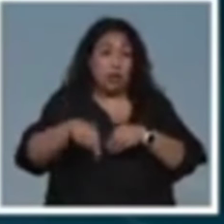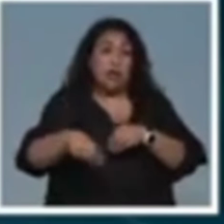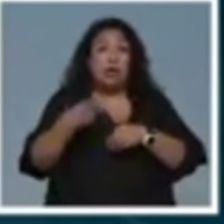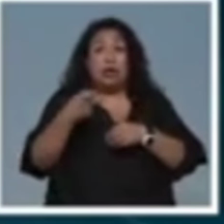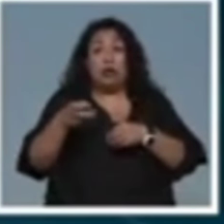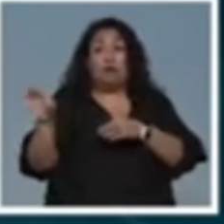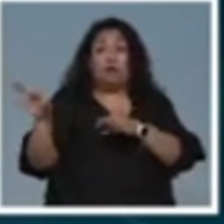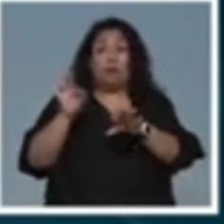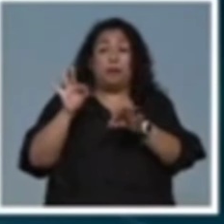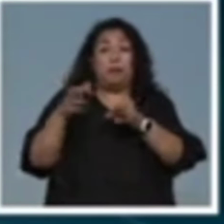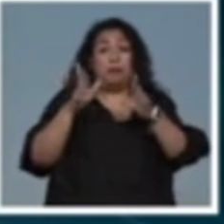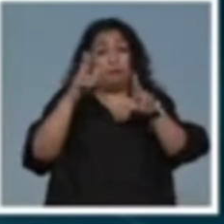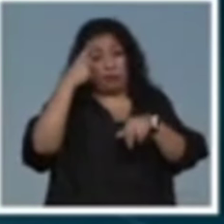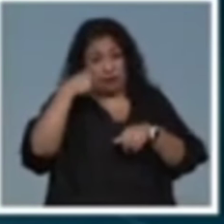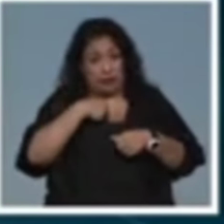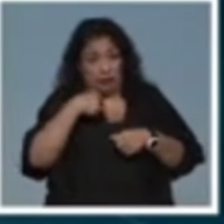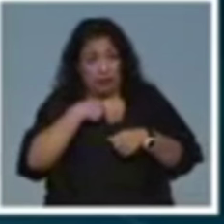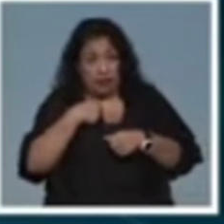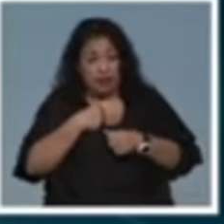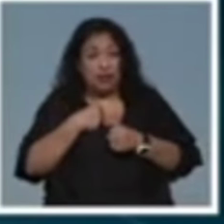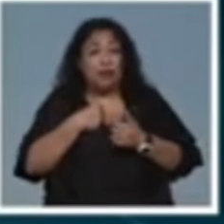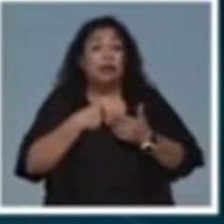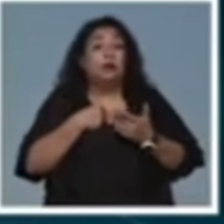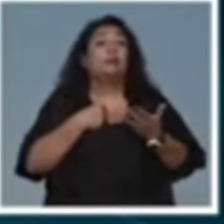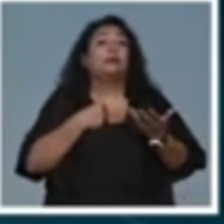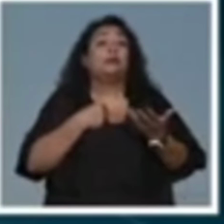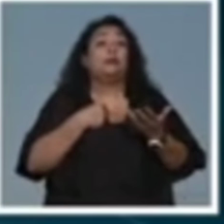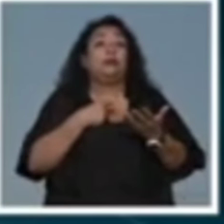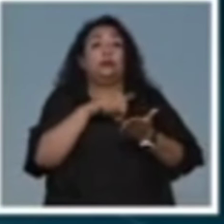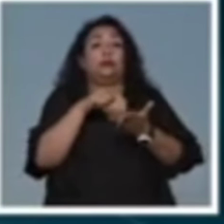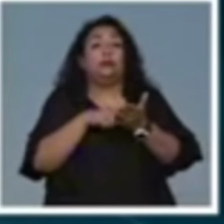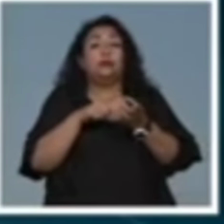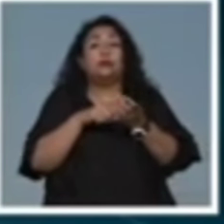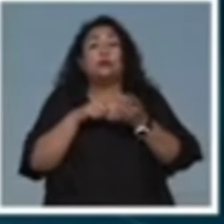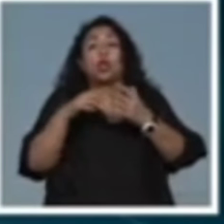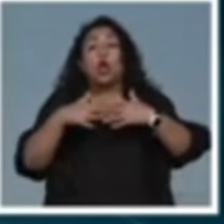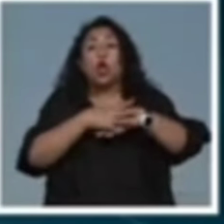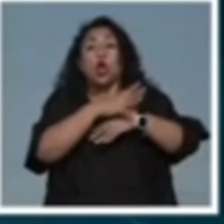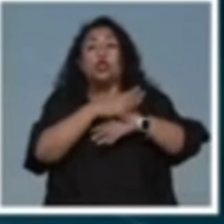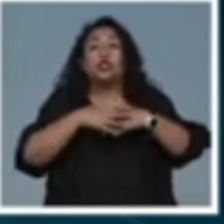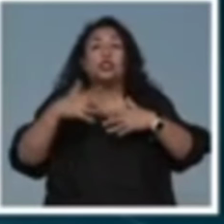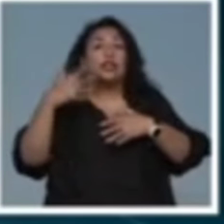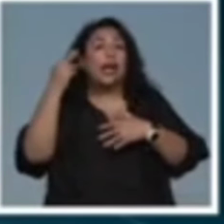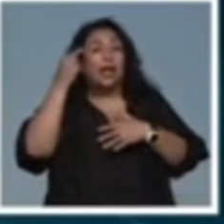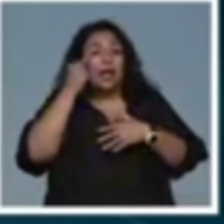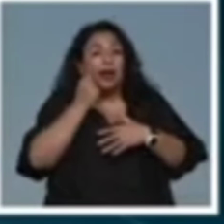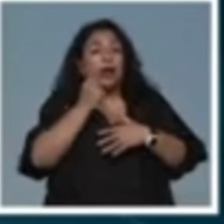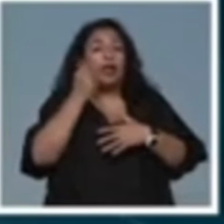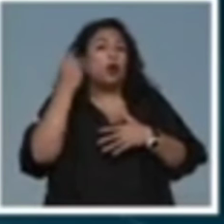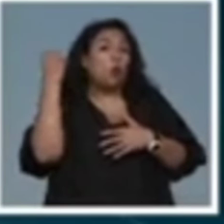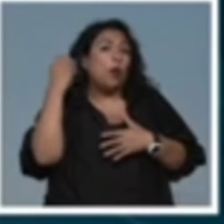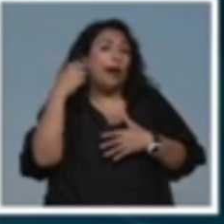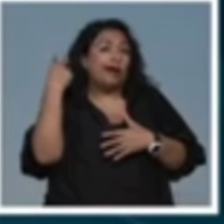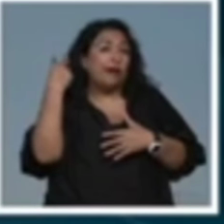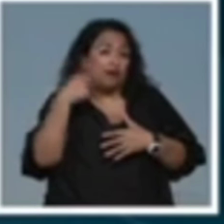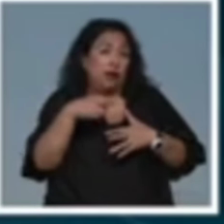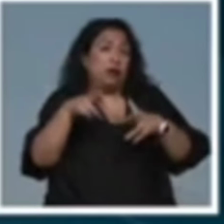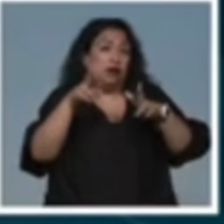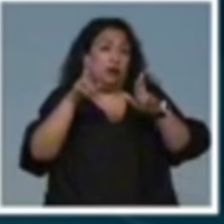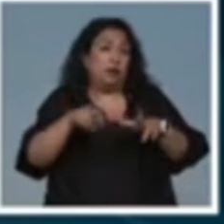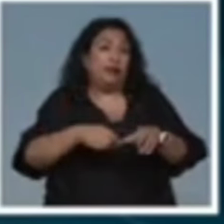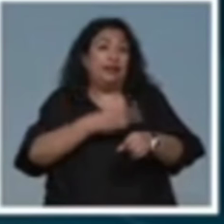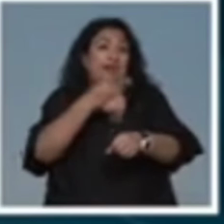piezas representativas para mí de la costa, de Guerrero, de Oaxaca, de Veracruz, que representan de alguna manera